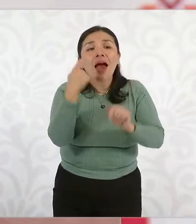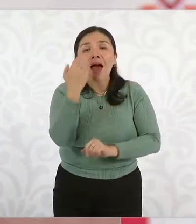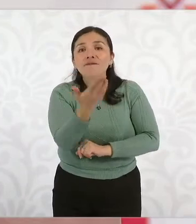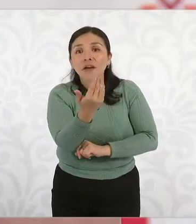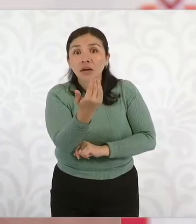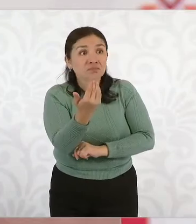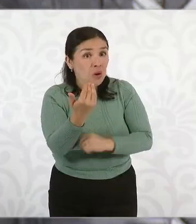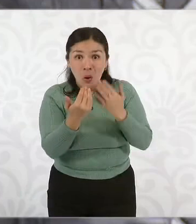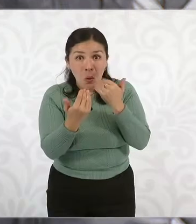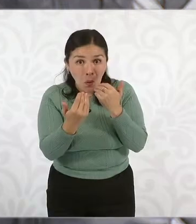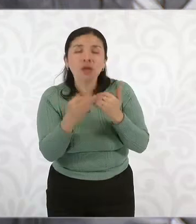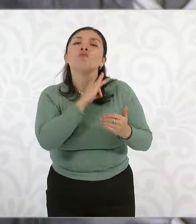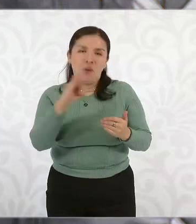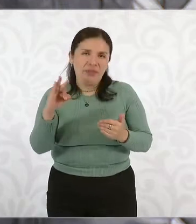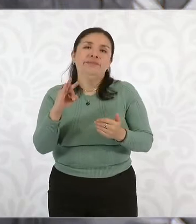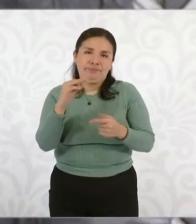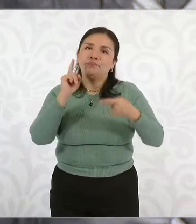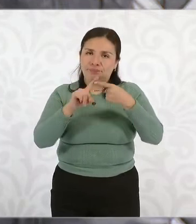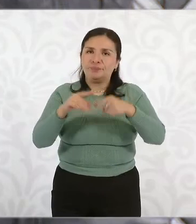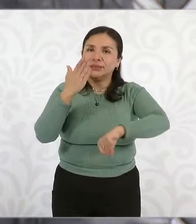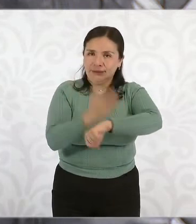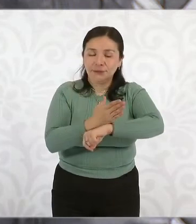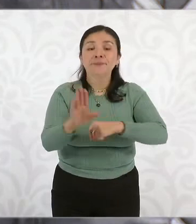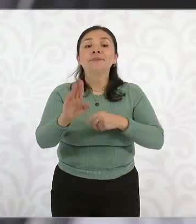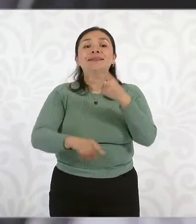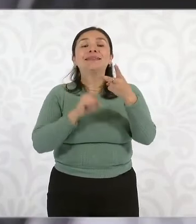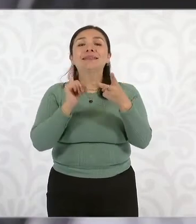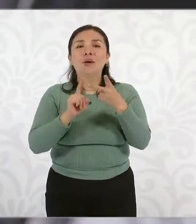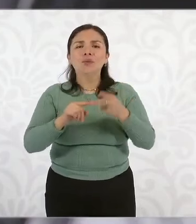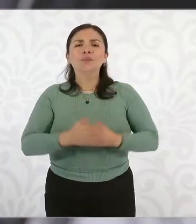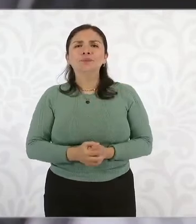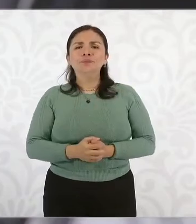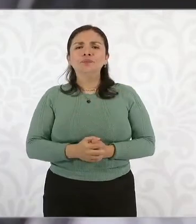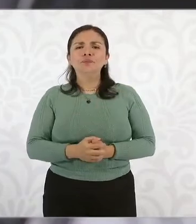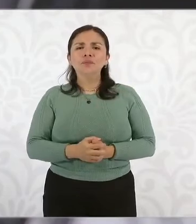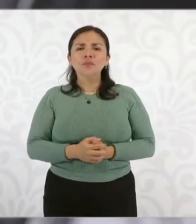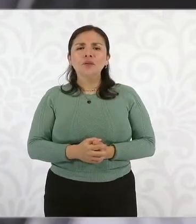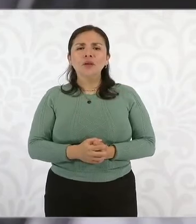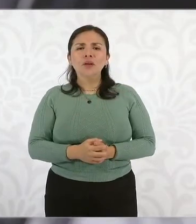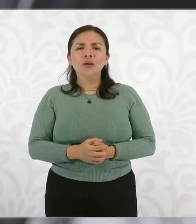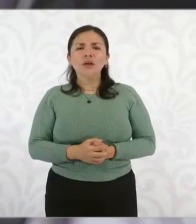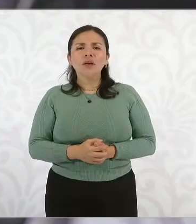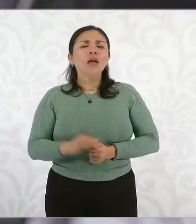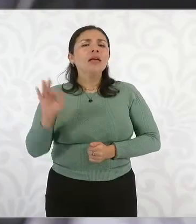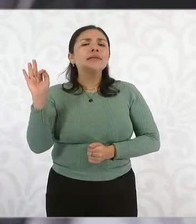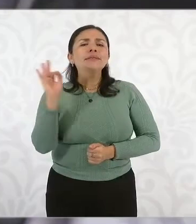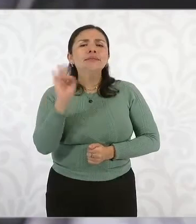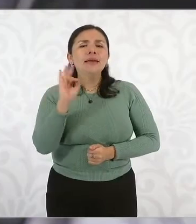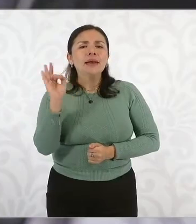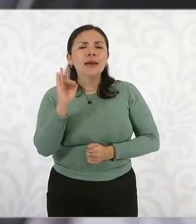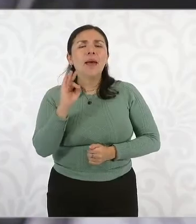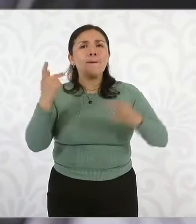la comisión. Una segunda tiene que ver con no nombrar a un defensor o defensora de